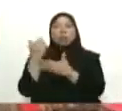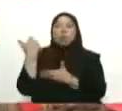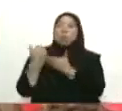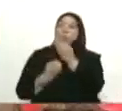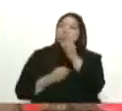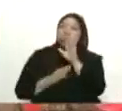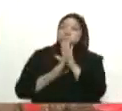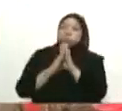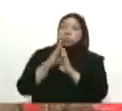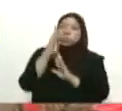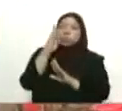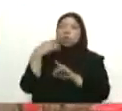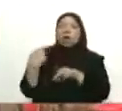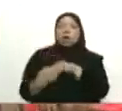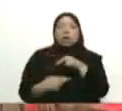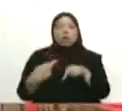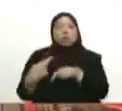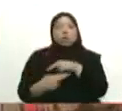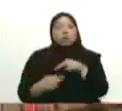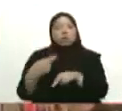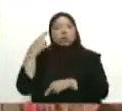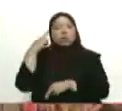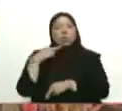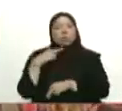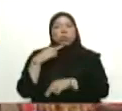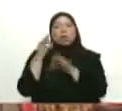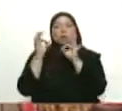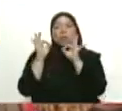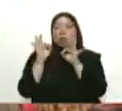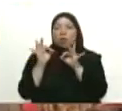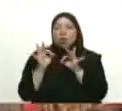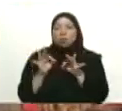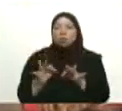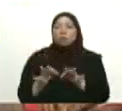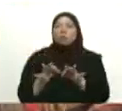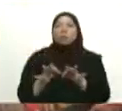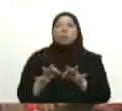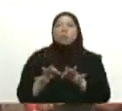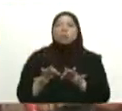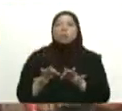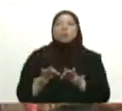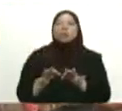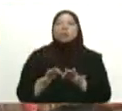hacer la revolución bolivariana absolutamente Irreversible